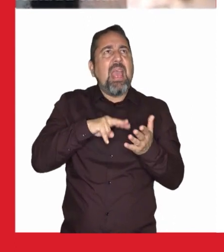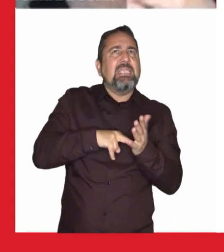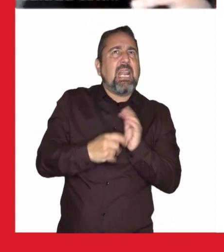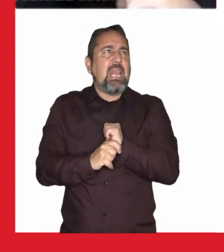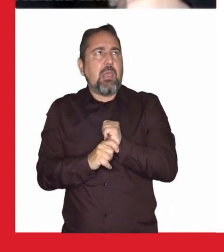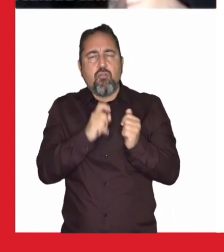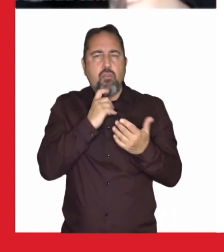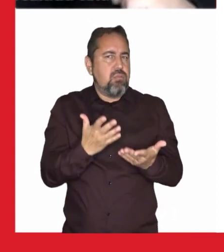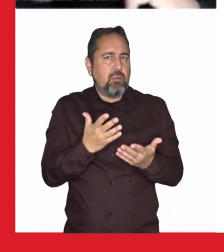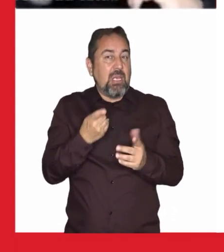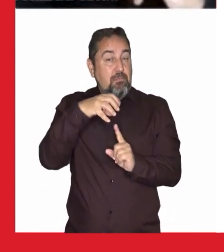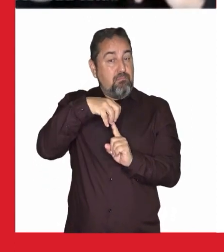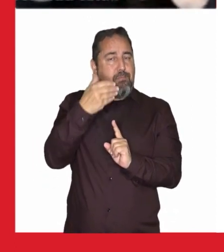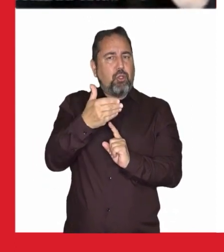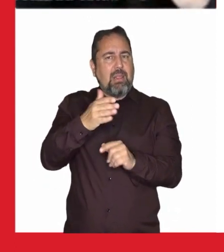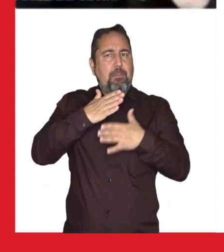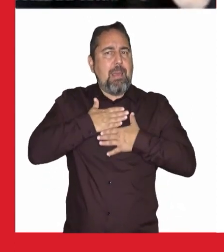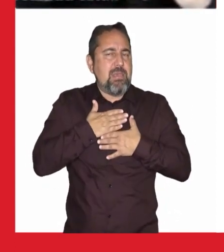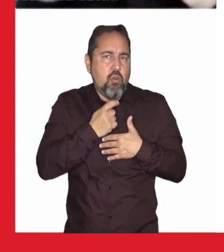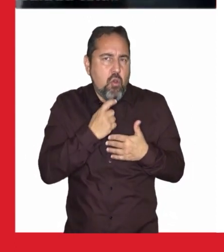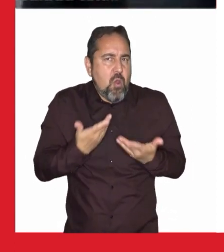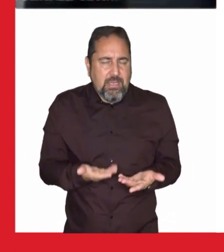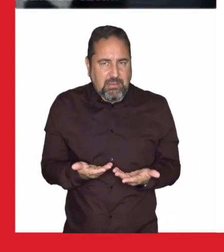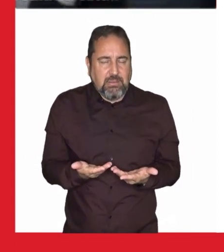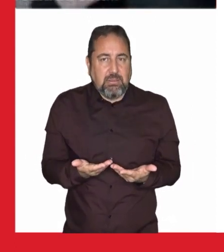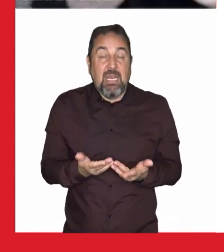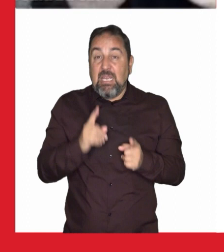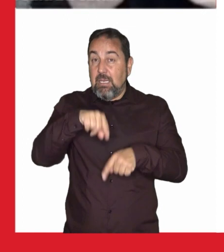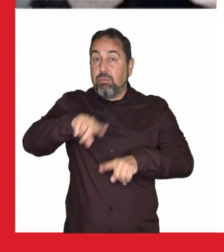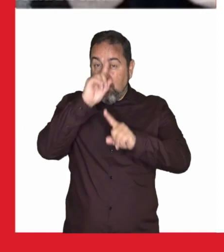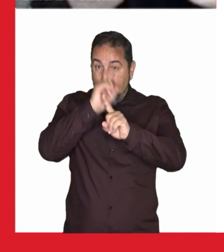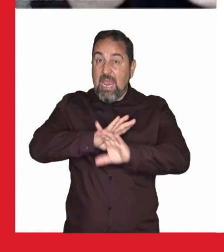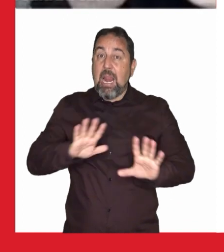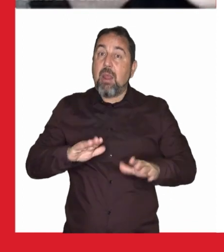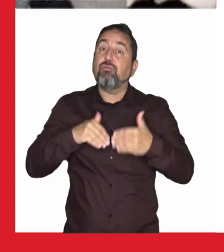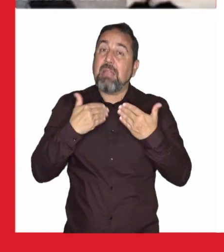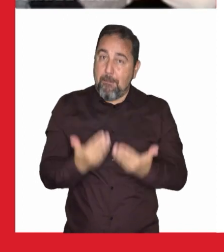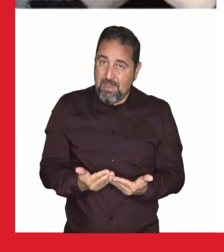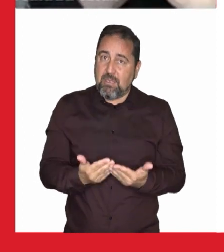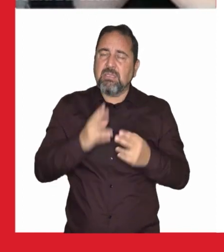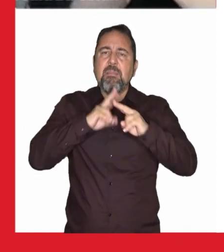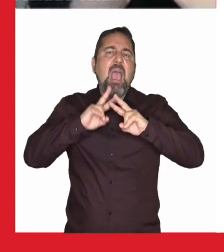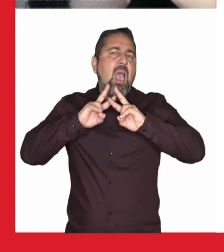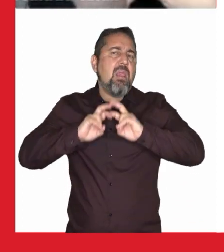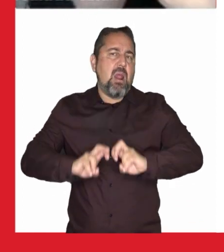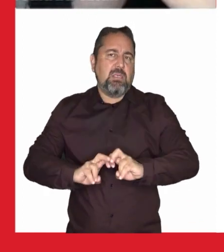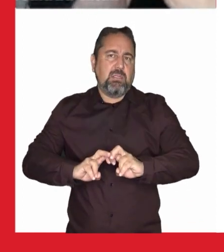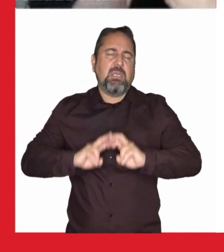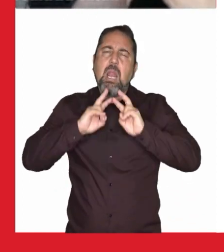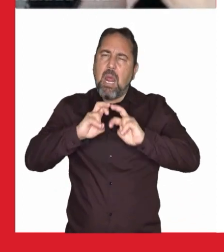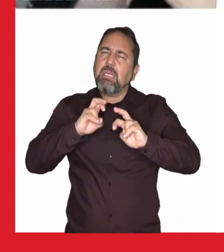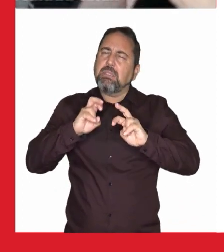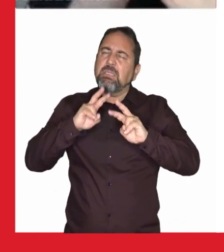estos procesos, cómo de estratégico es, cómo de clave es para mí. Y que tengáis clarísimo